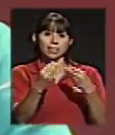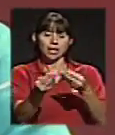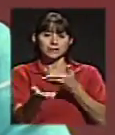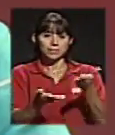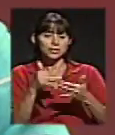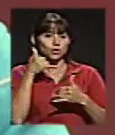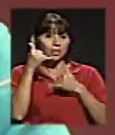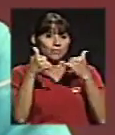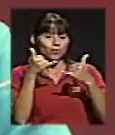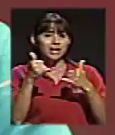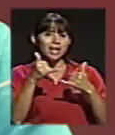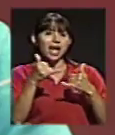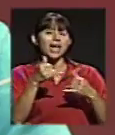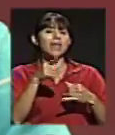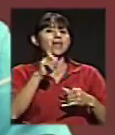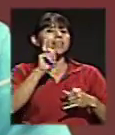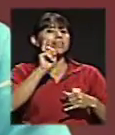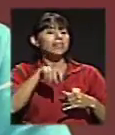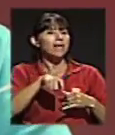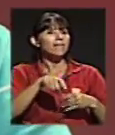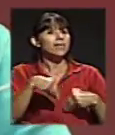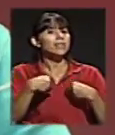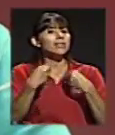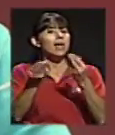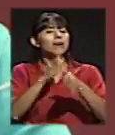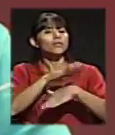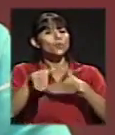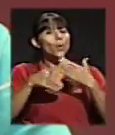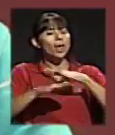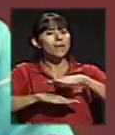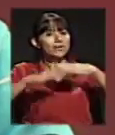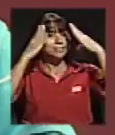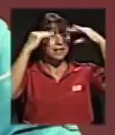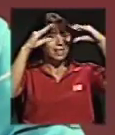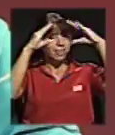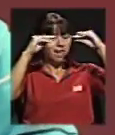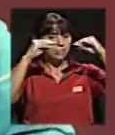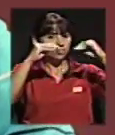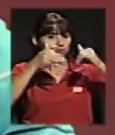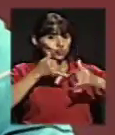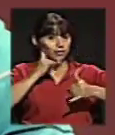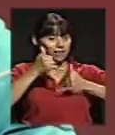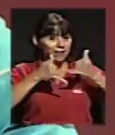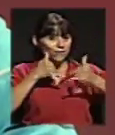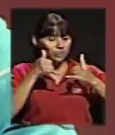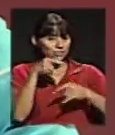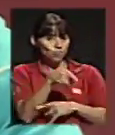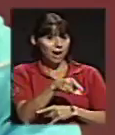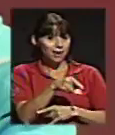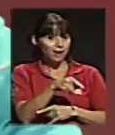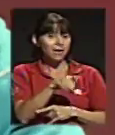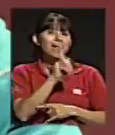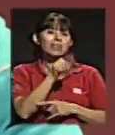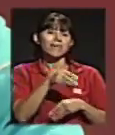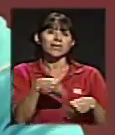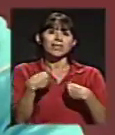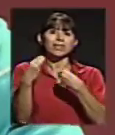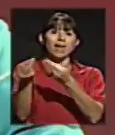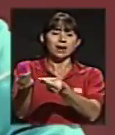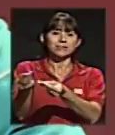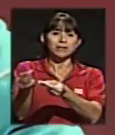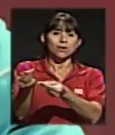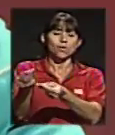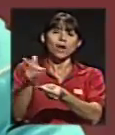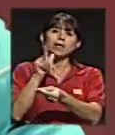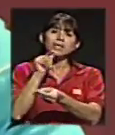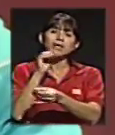de datos en este caso de telefonía celular, tiene que darle toda su base de datos a la